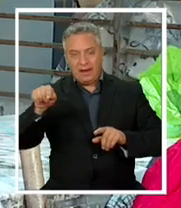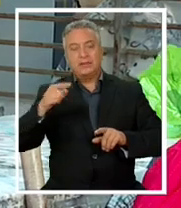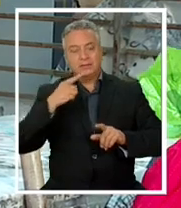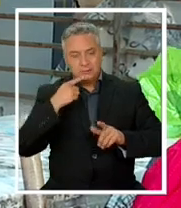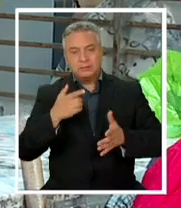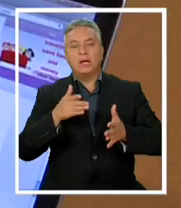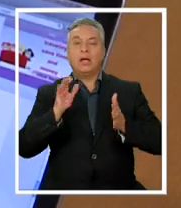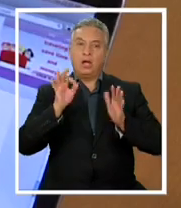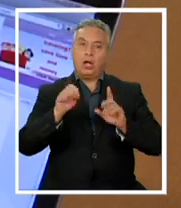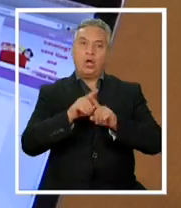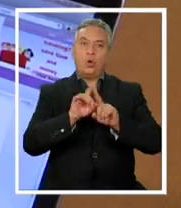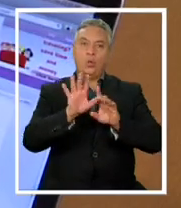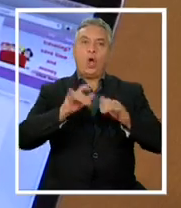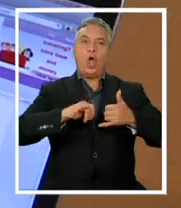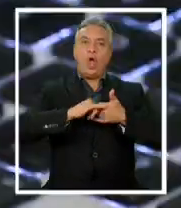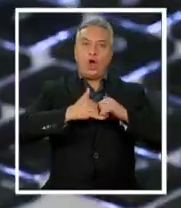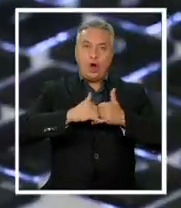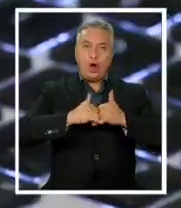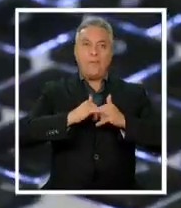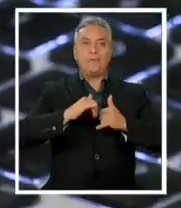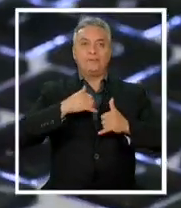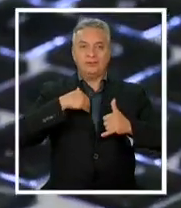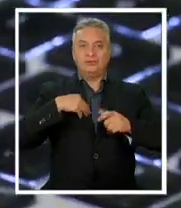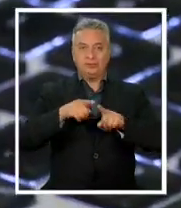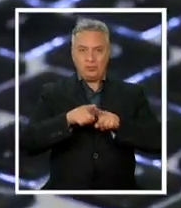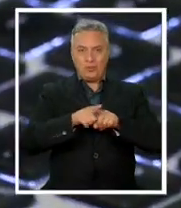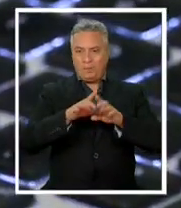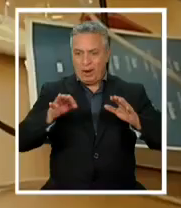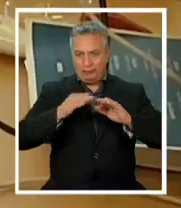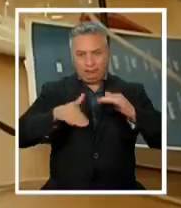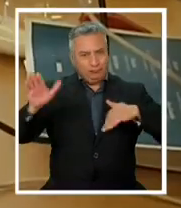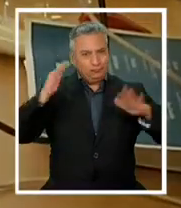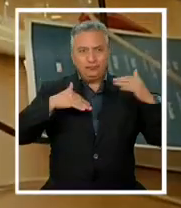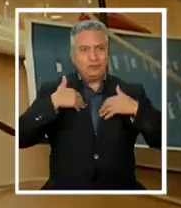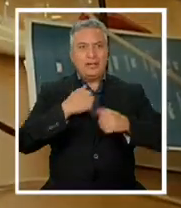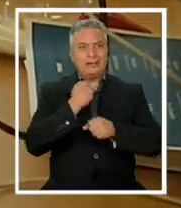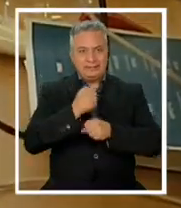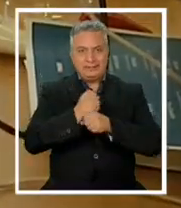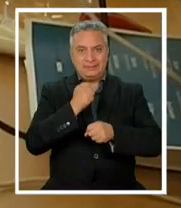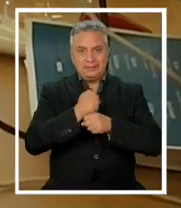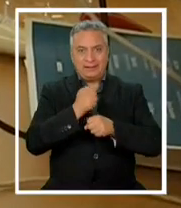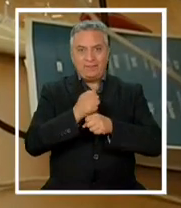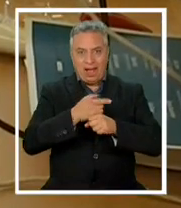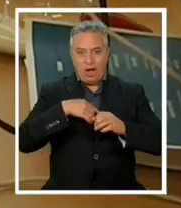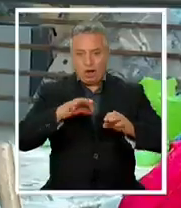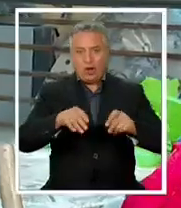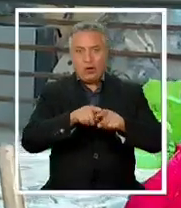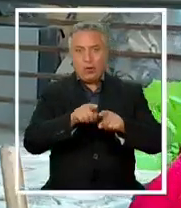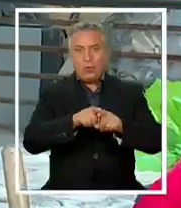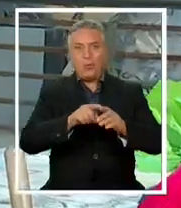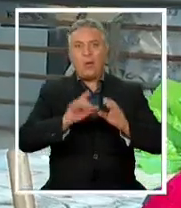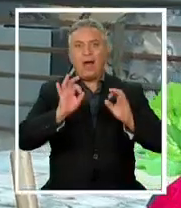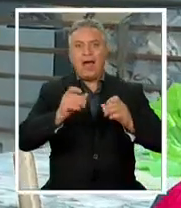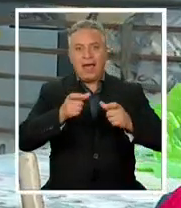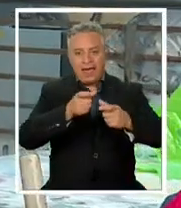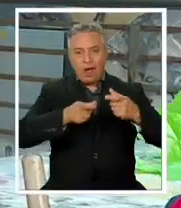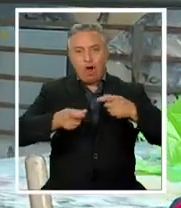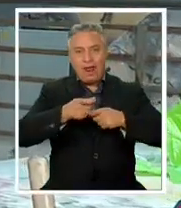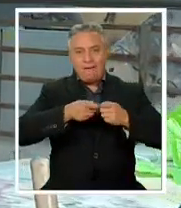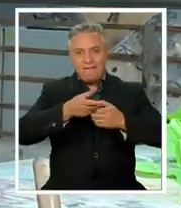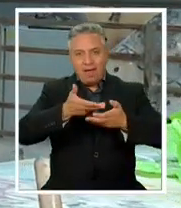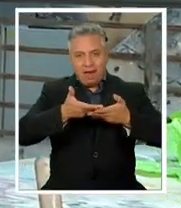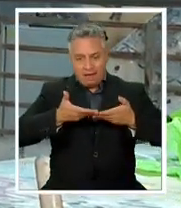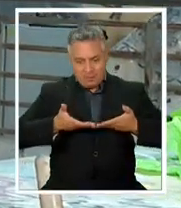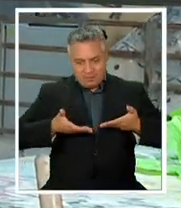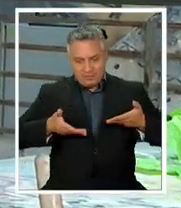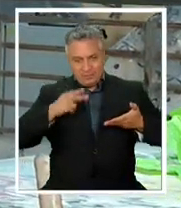grupo de WhatsApp como de geógrafas, como feministas que comparten mucho como trabajo de geografía y ahí también me llegan hartas cosas. Yo busco también